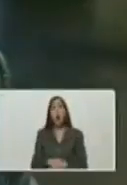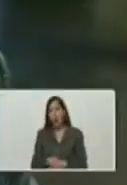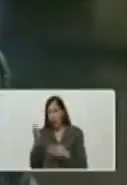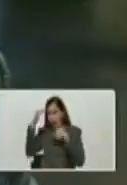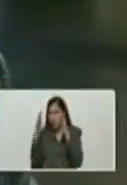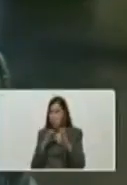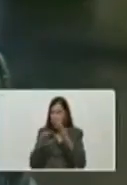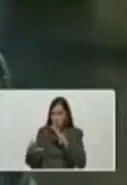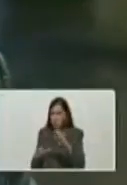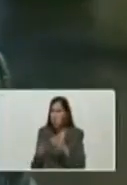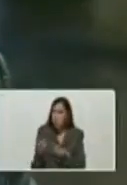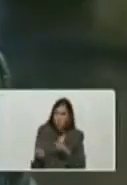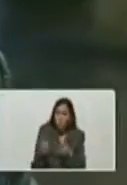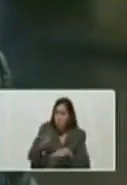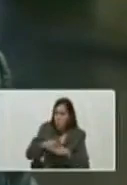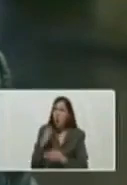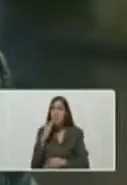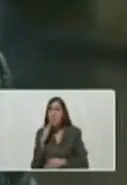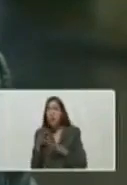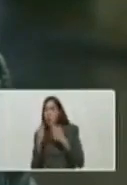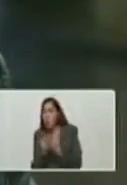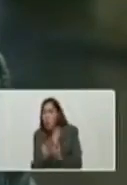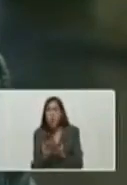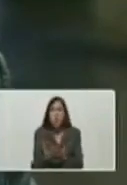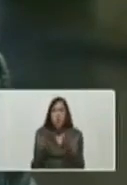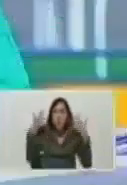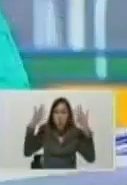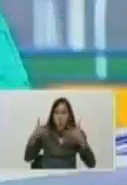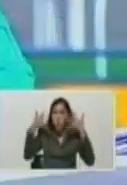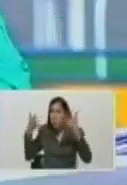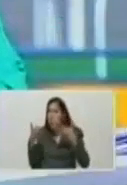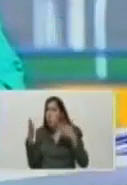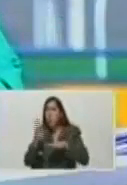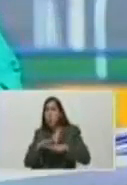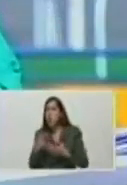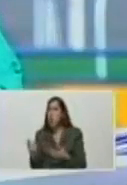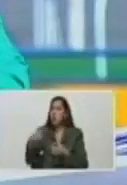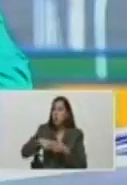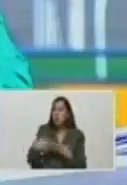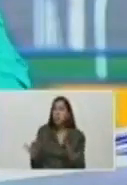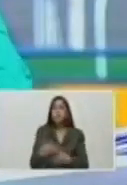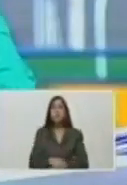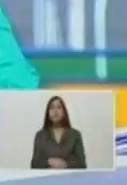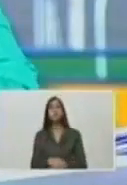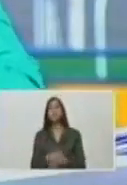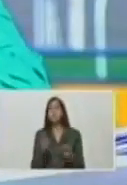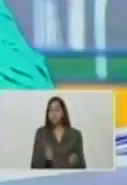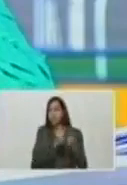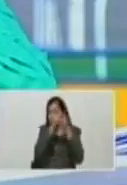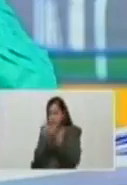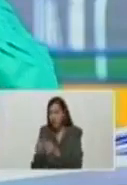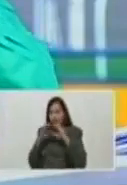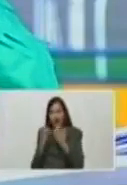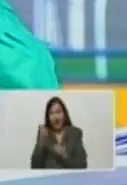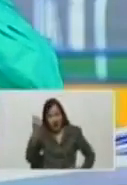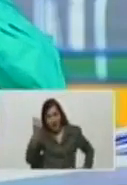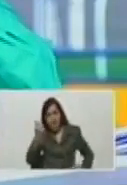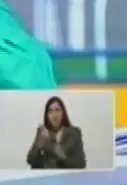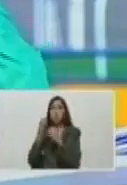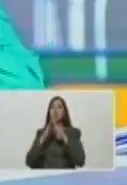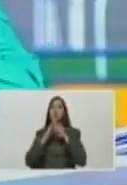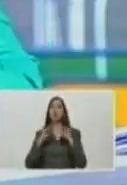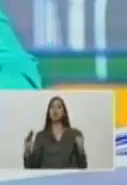ellos. Vamos a hablar con su mamá, con su papá, con su representante. Y vamos a llevarlo a clase. Vamos a apoyarlo en todo lo que haya